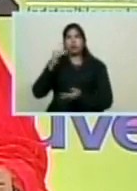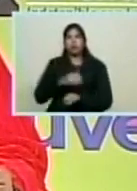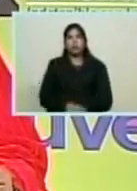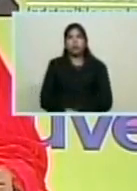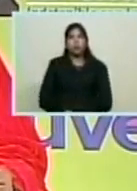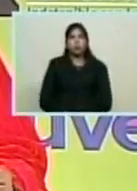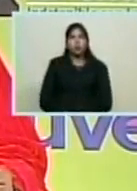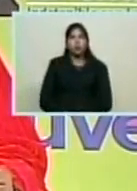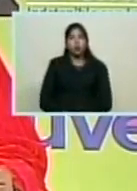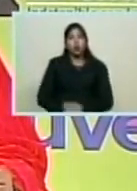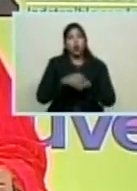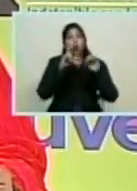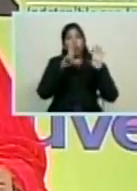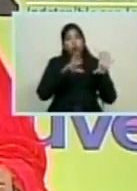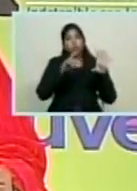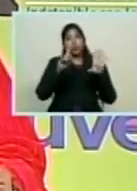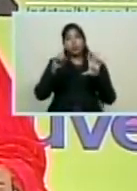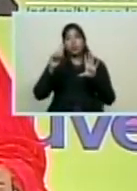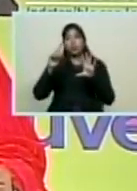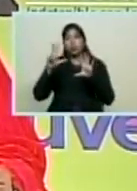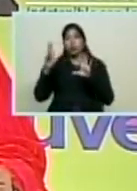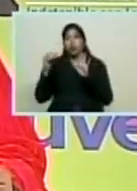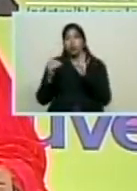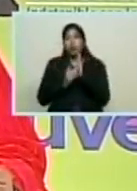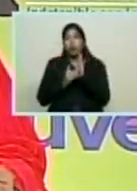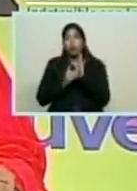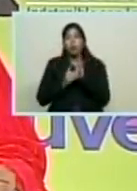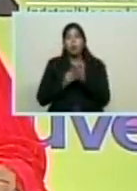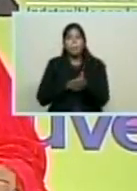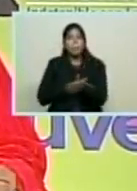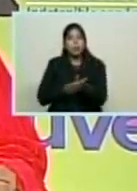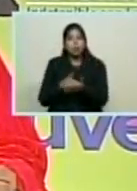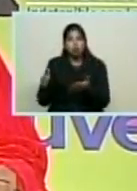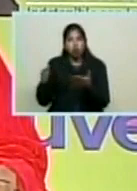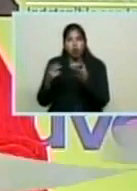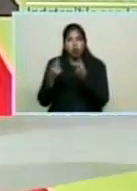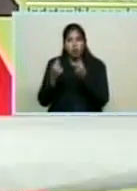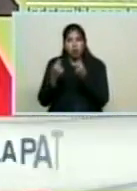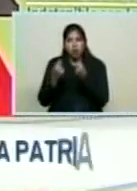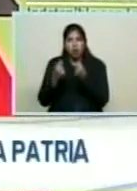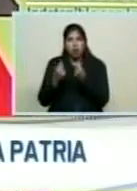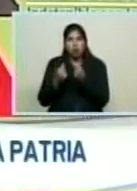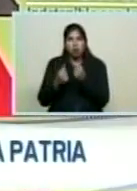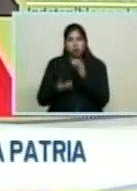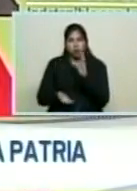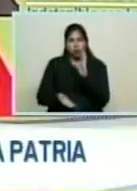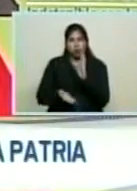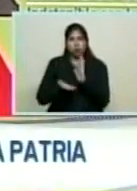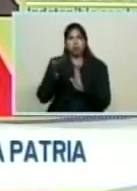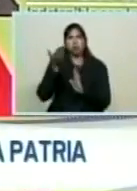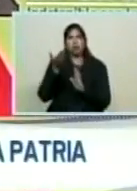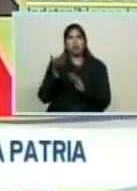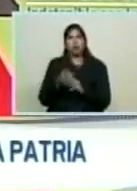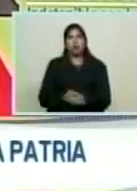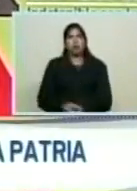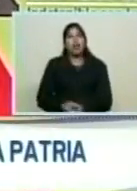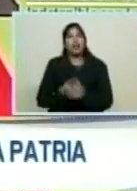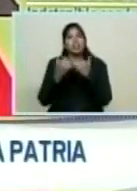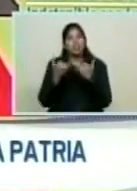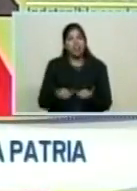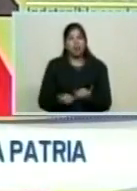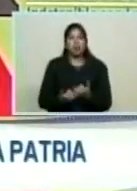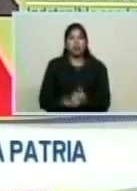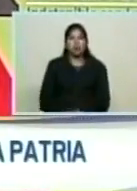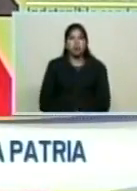solicitando 868 millones de bolívares para aumentar las asignaciones de manera